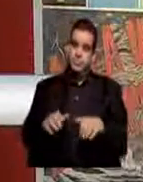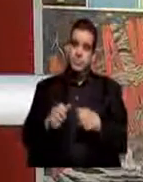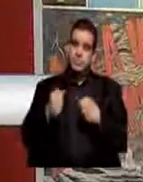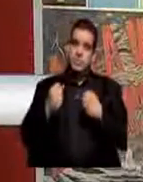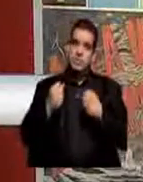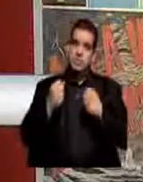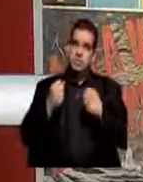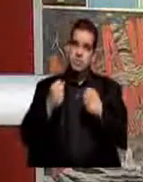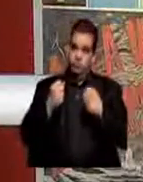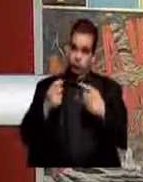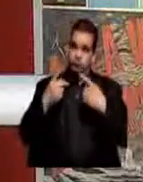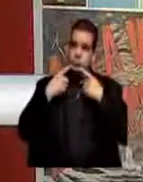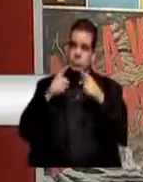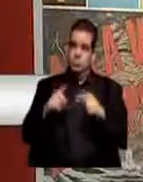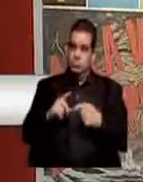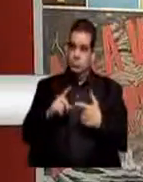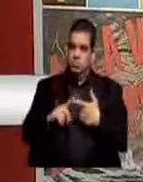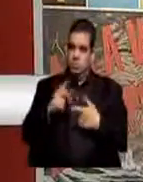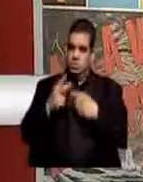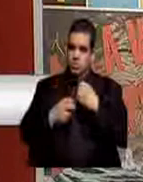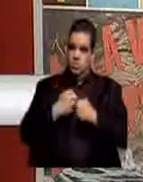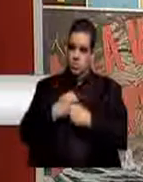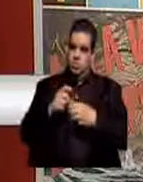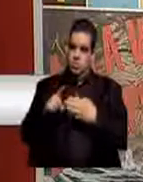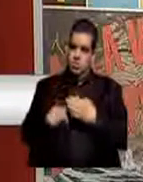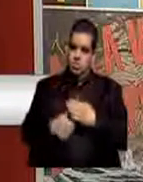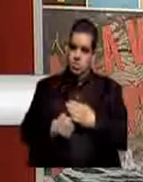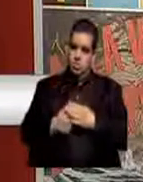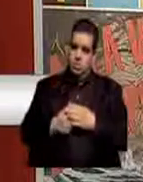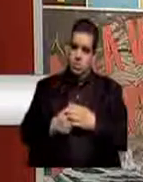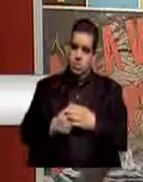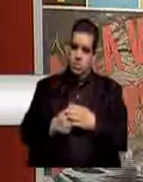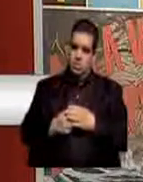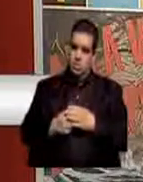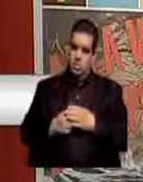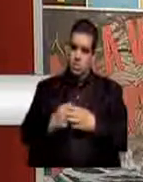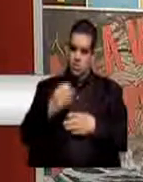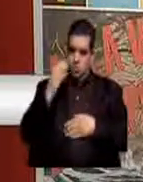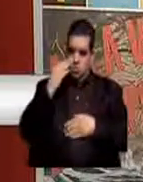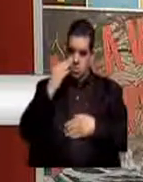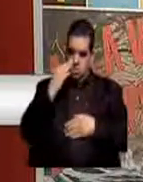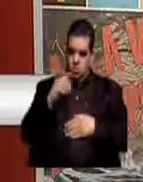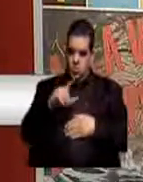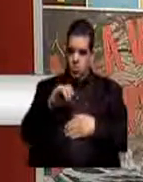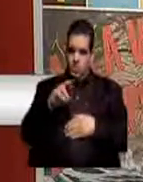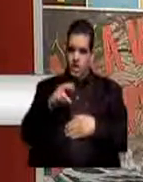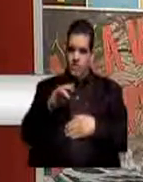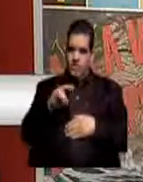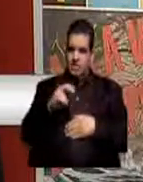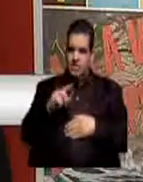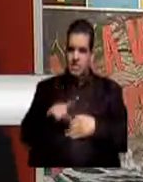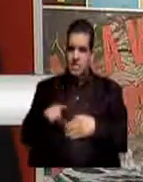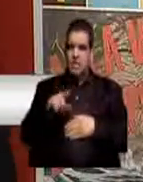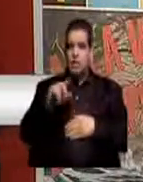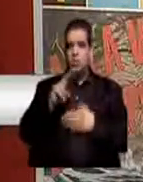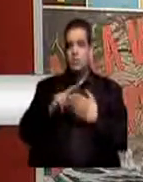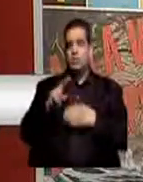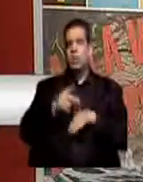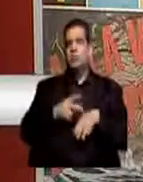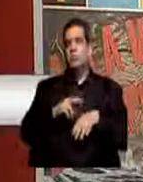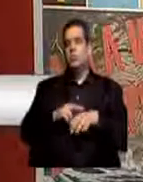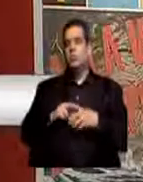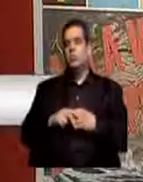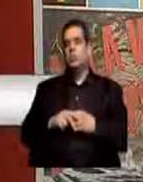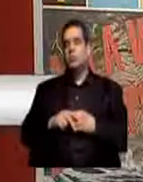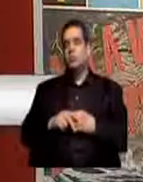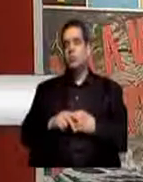mucho éxito. Luego, dos años después, pues conociendo a Luis Rafael Sánchez en la Universidad de Puerto Rico,